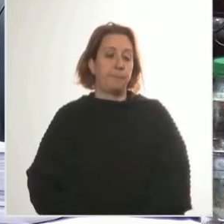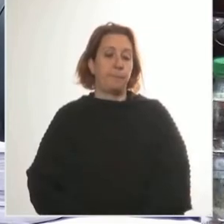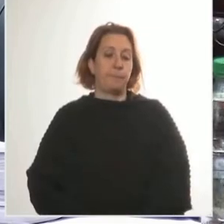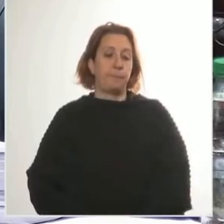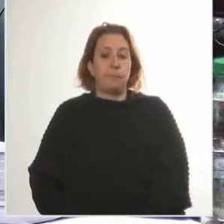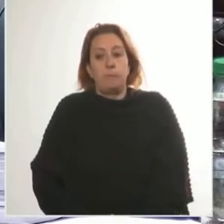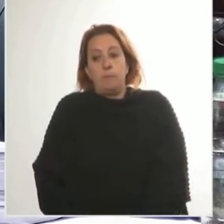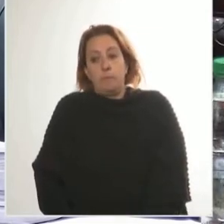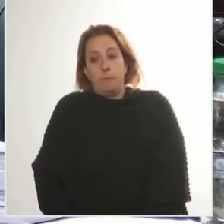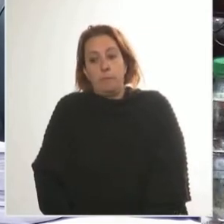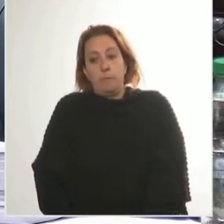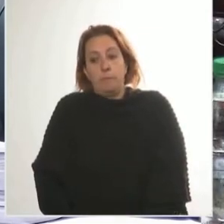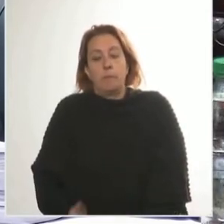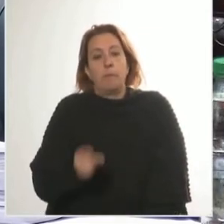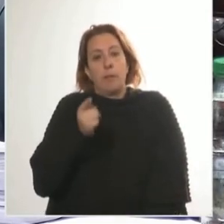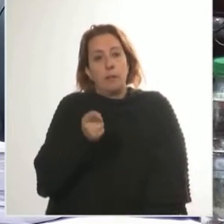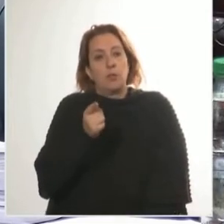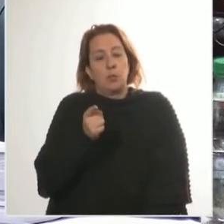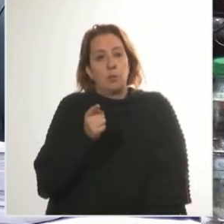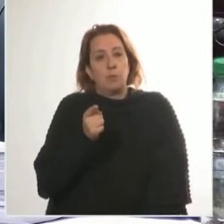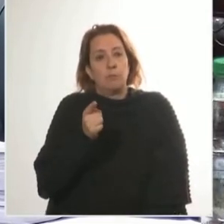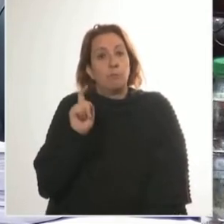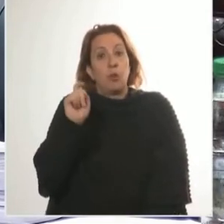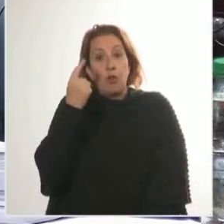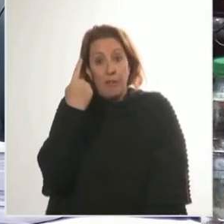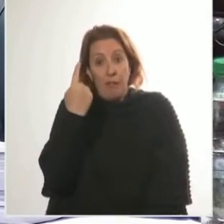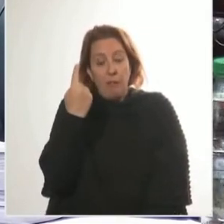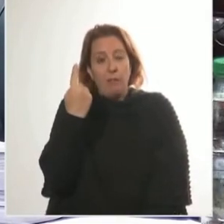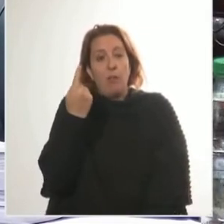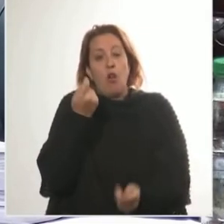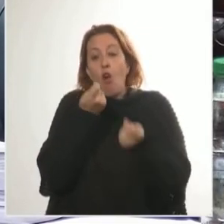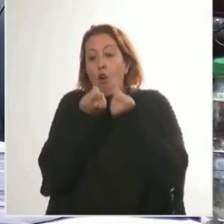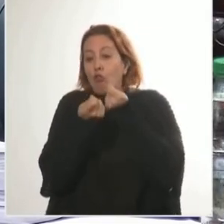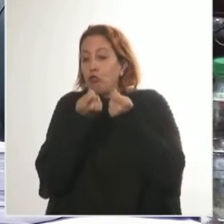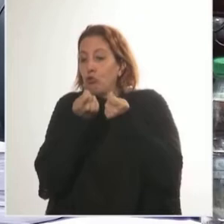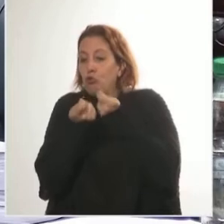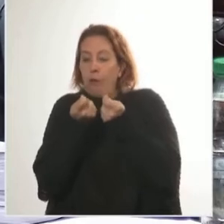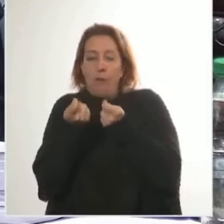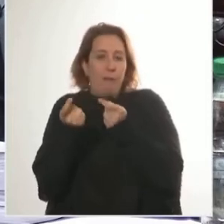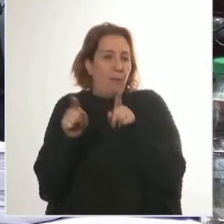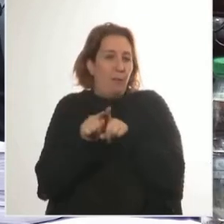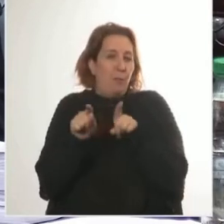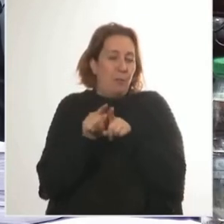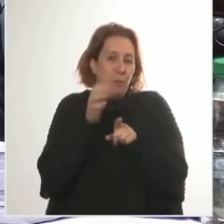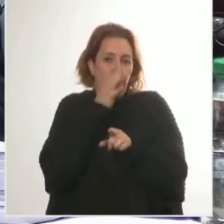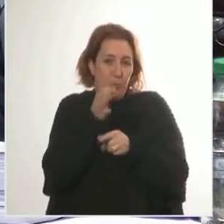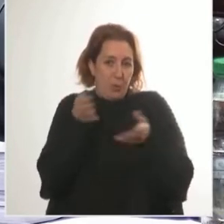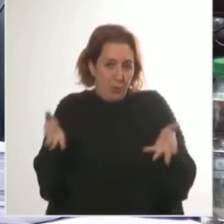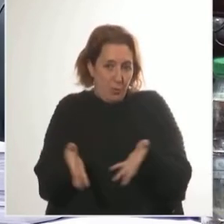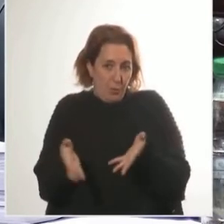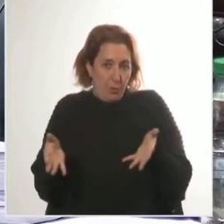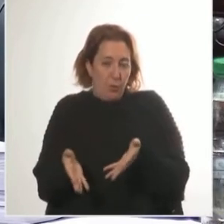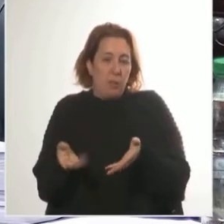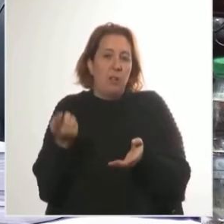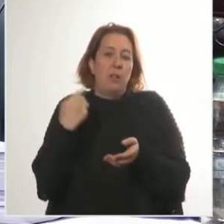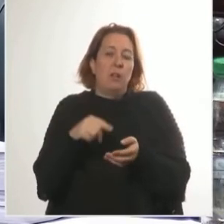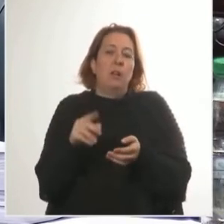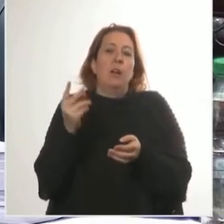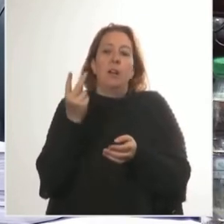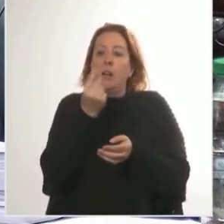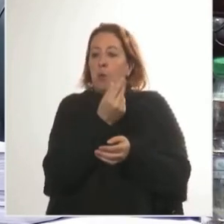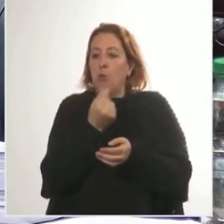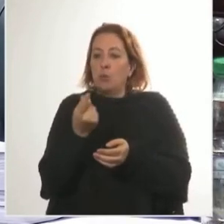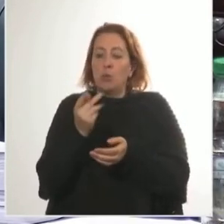Y bueno, esa prioridad condicionaba esto que estamos diciendo, que los recursos